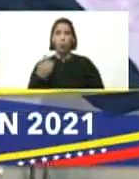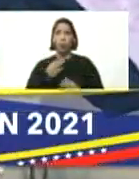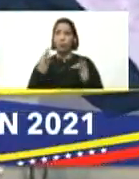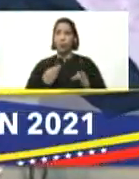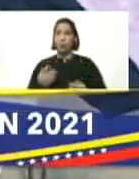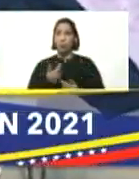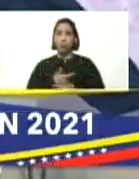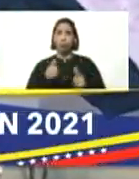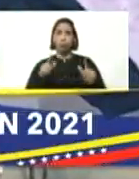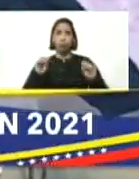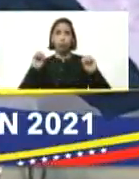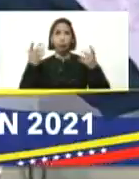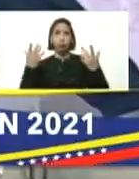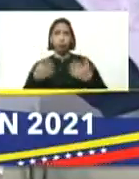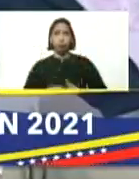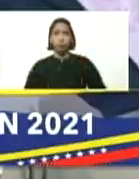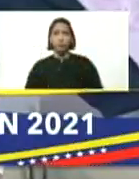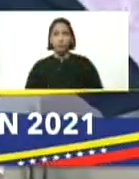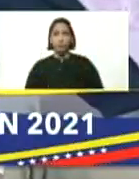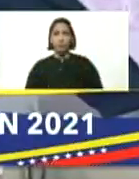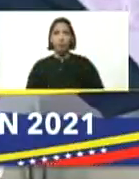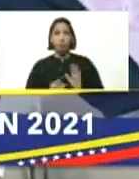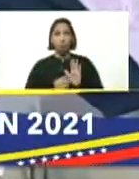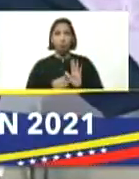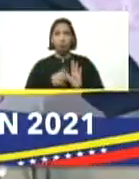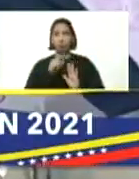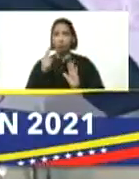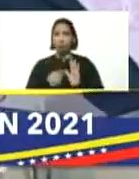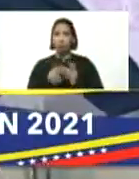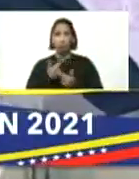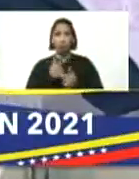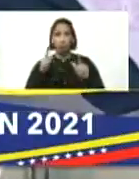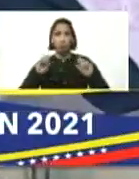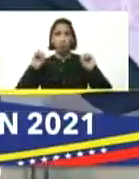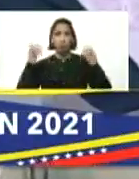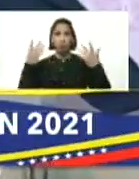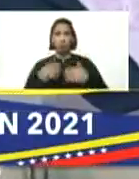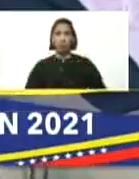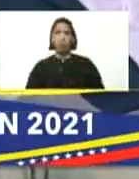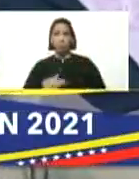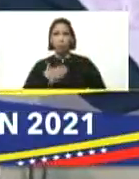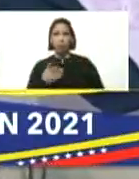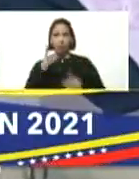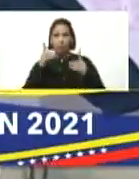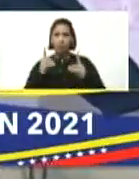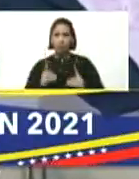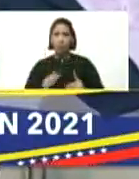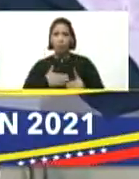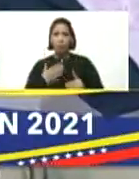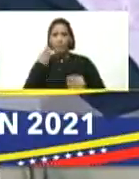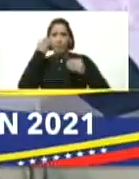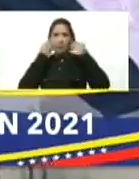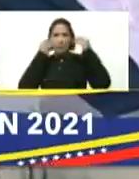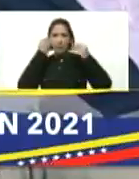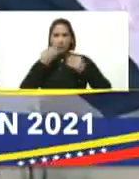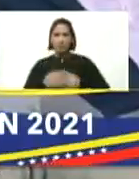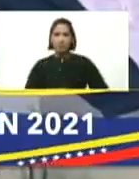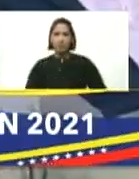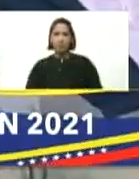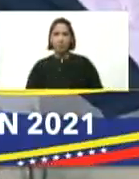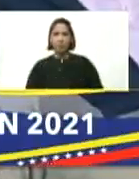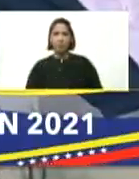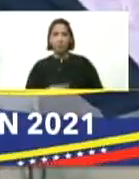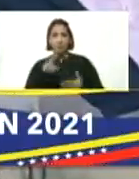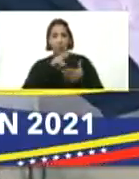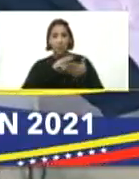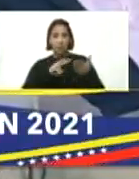la libertad verdadera, la libertad absoluta, es la libertad de poder decidir y de poder discernir a través de la